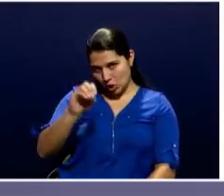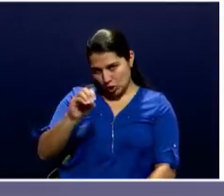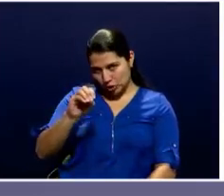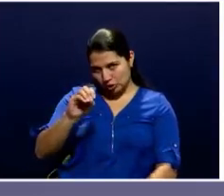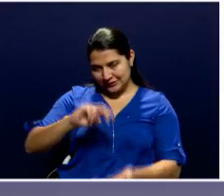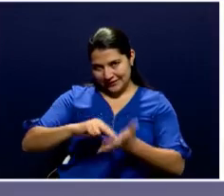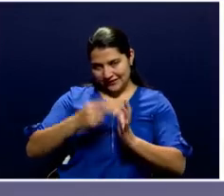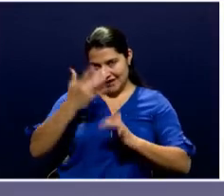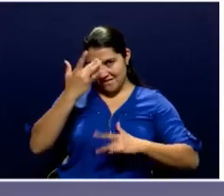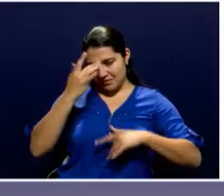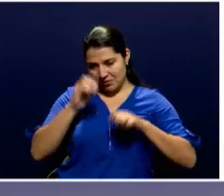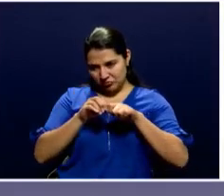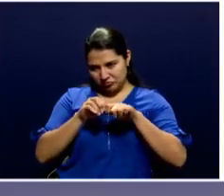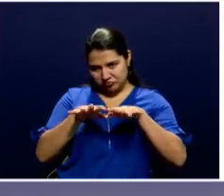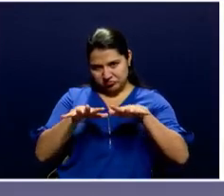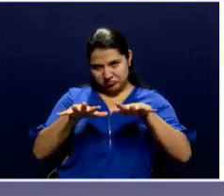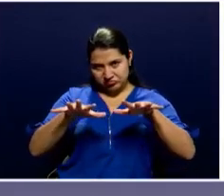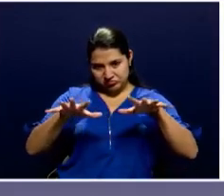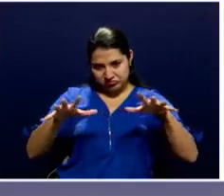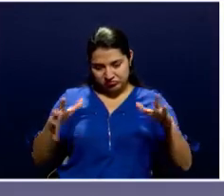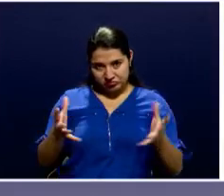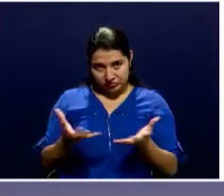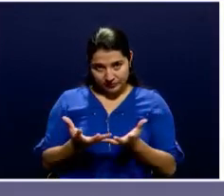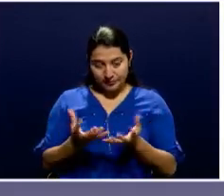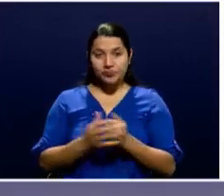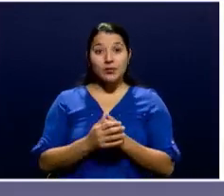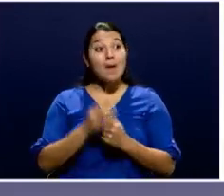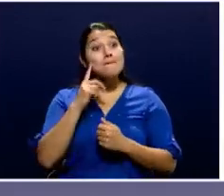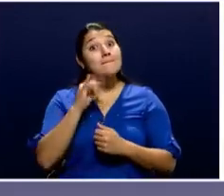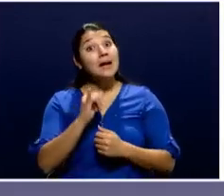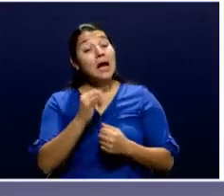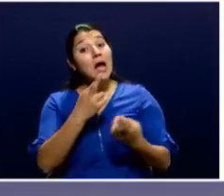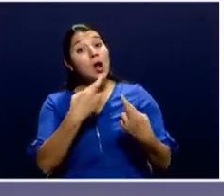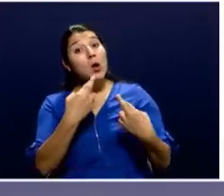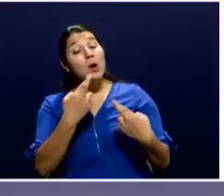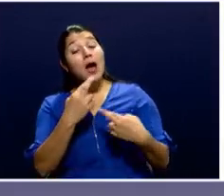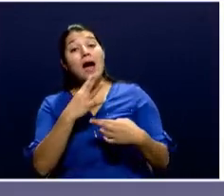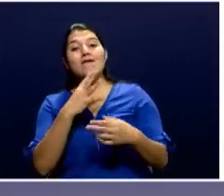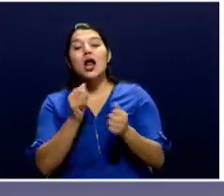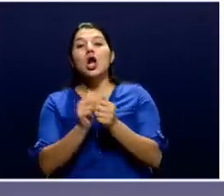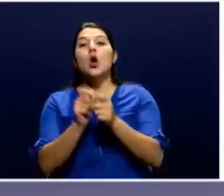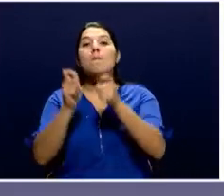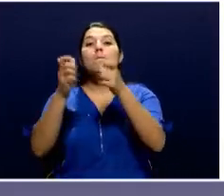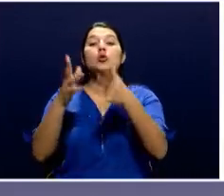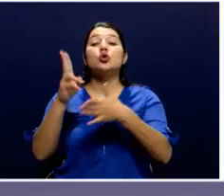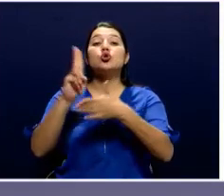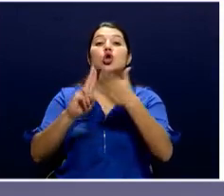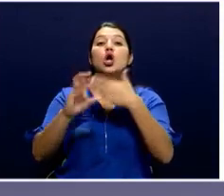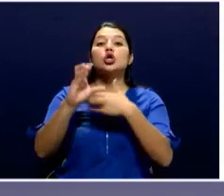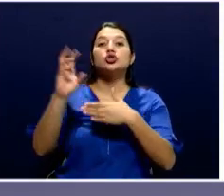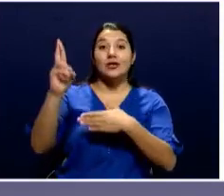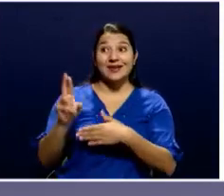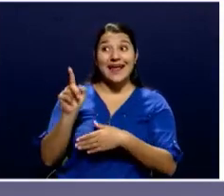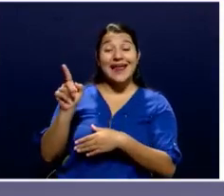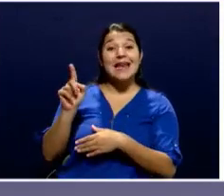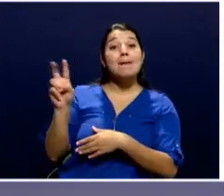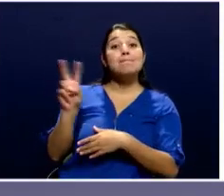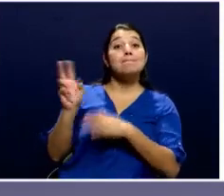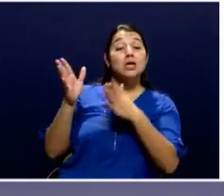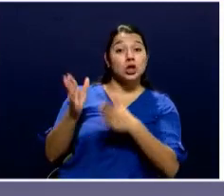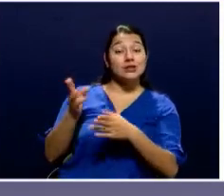el investigador y profesor de Virología Médica de la Universidad de Costa Rica, David Loría